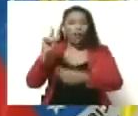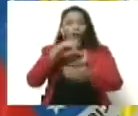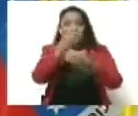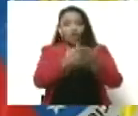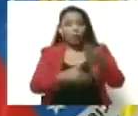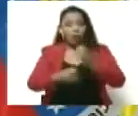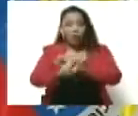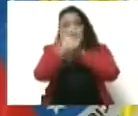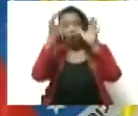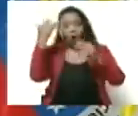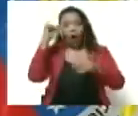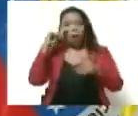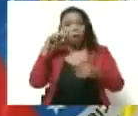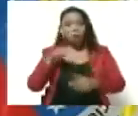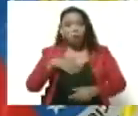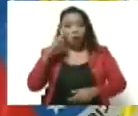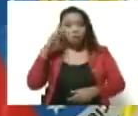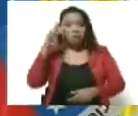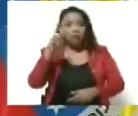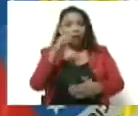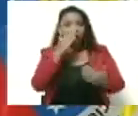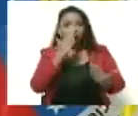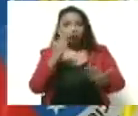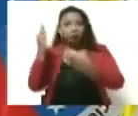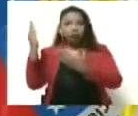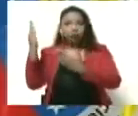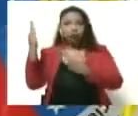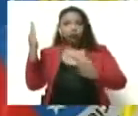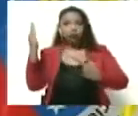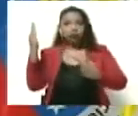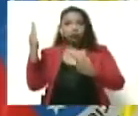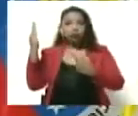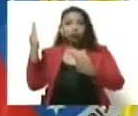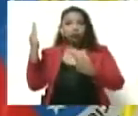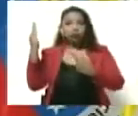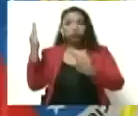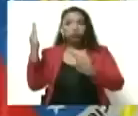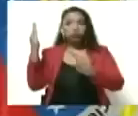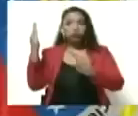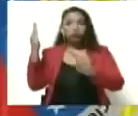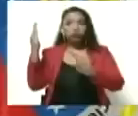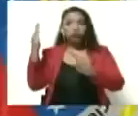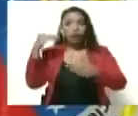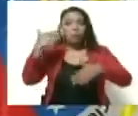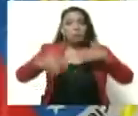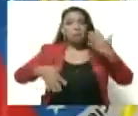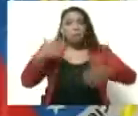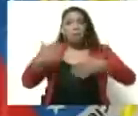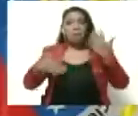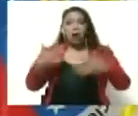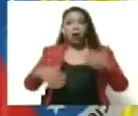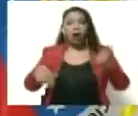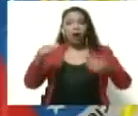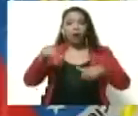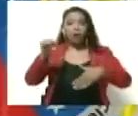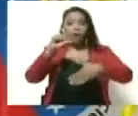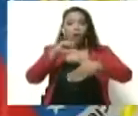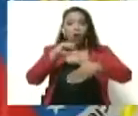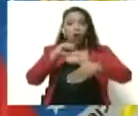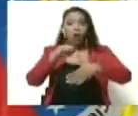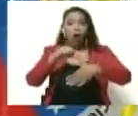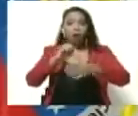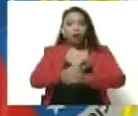ahí se puede ver que resulta que el delito de terrorismo en el continente suramericano